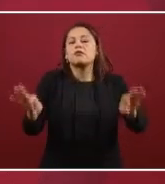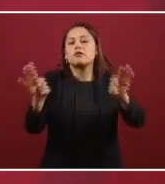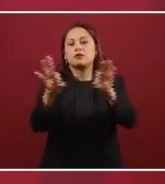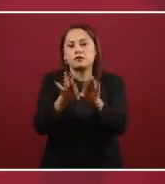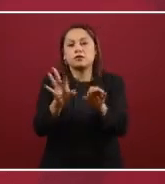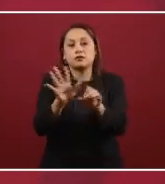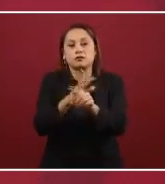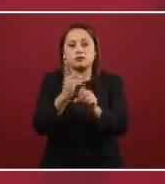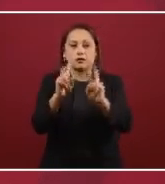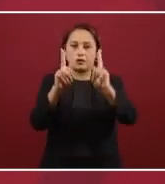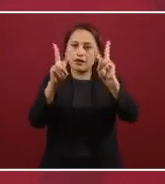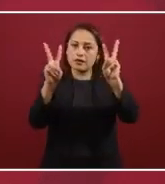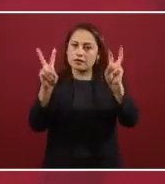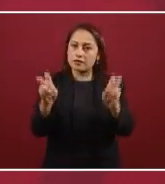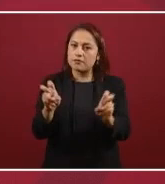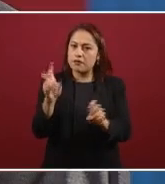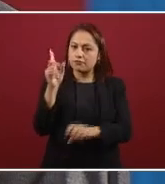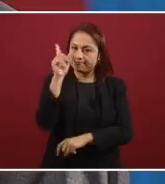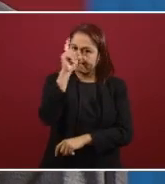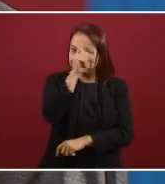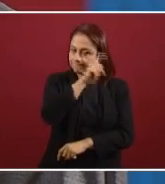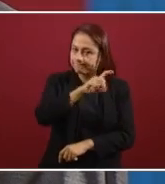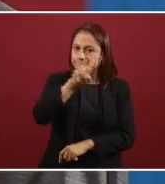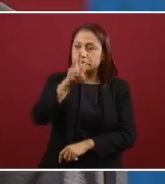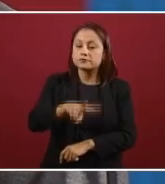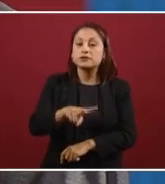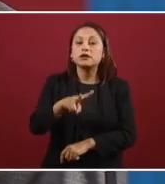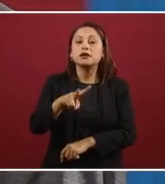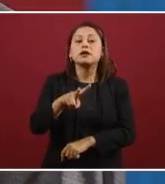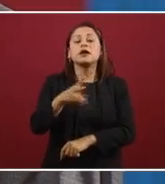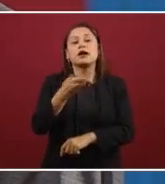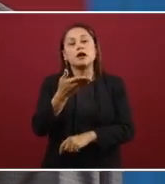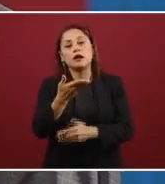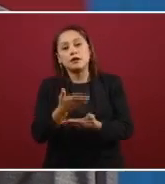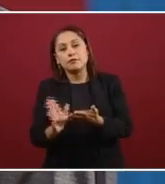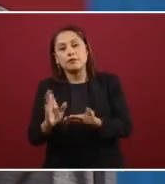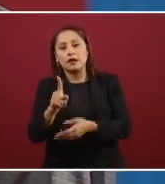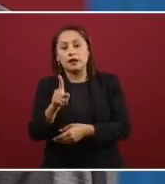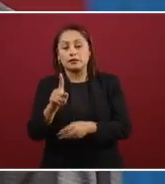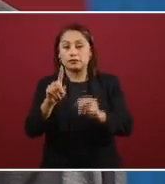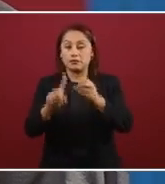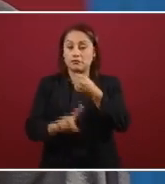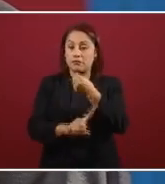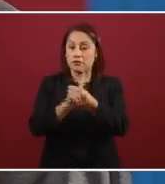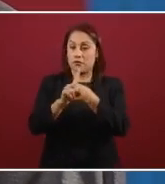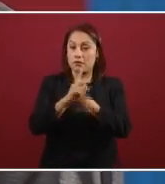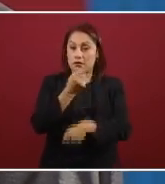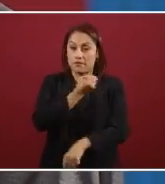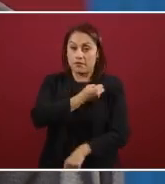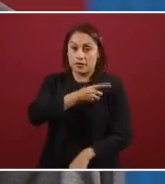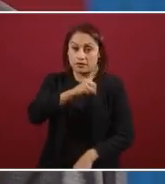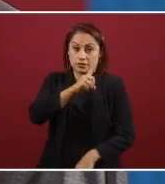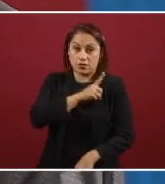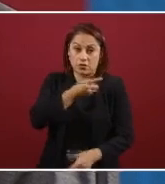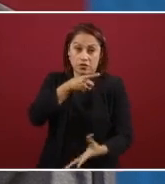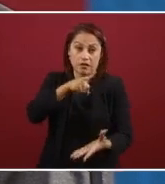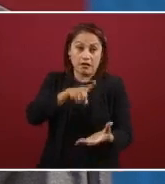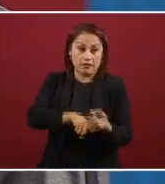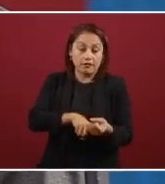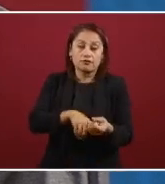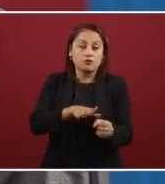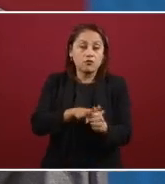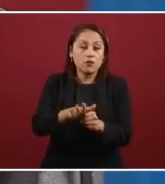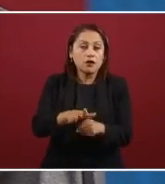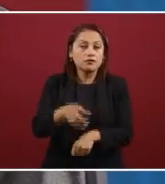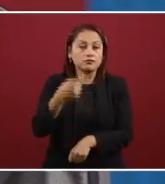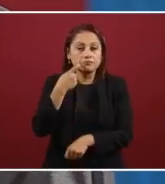tema y por las repercusiones que tiene este problema de salud pública, las adicciones, el uso,